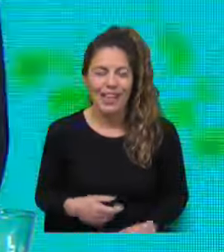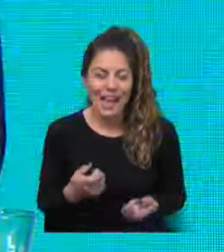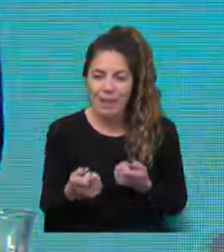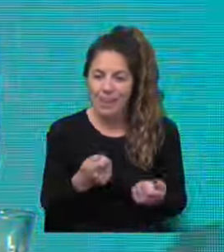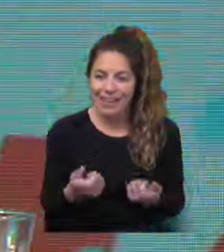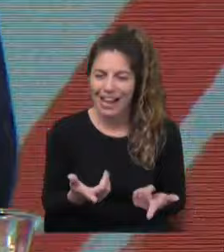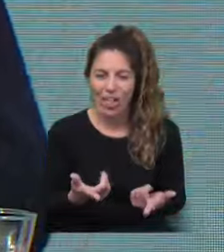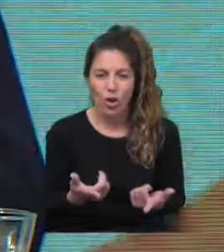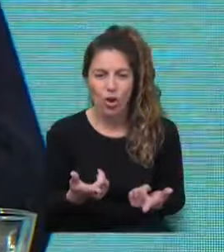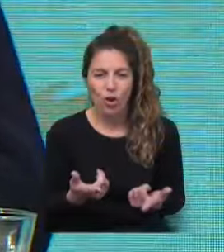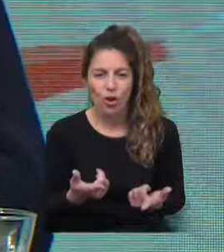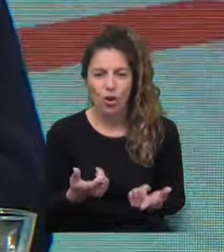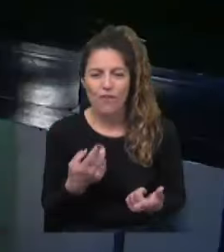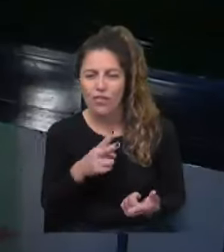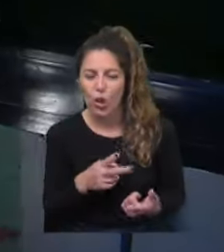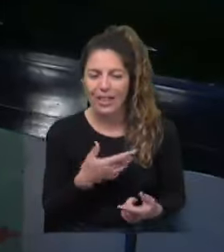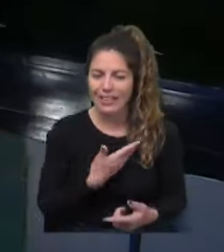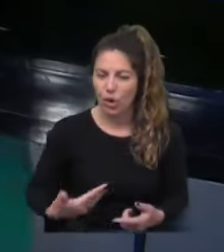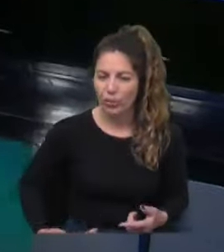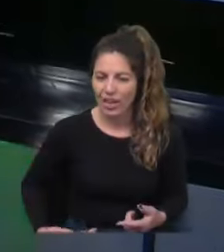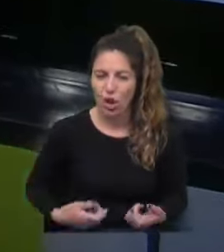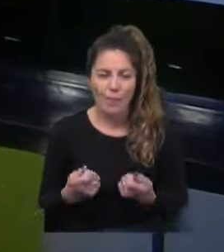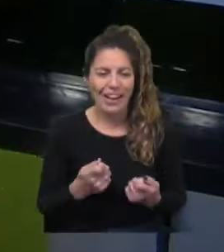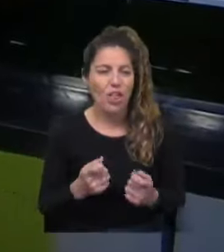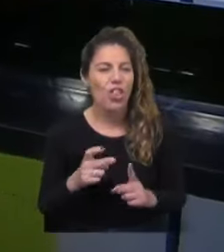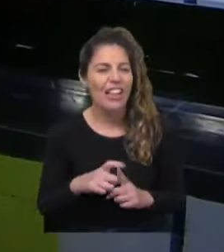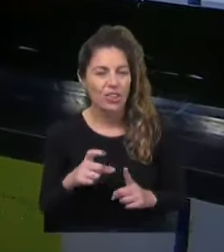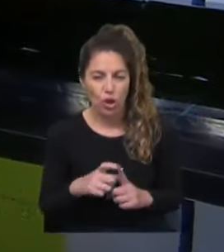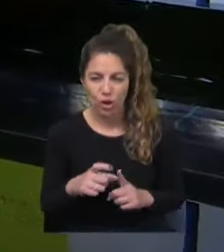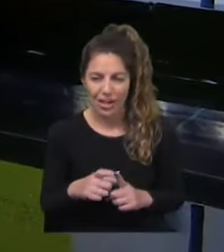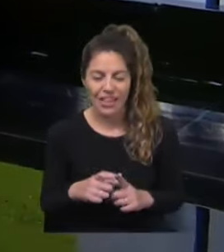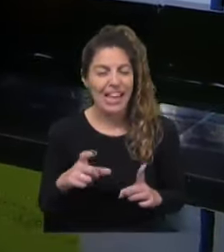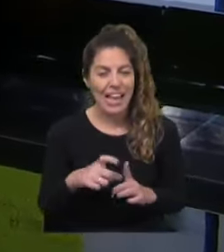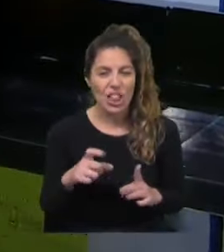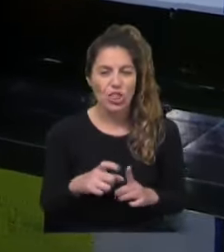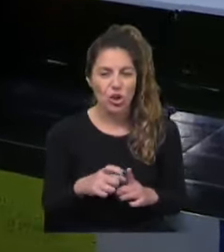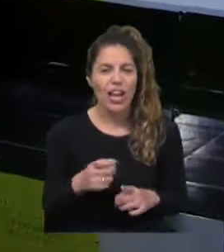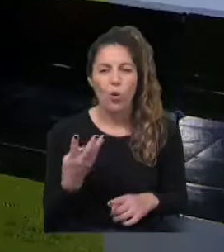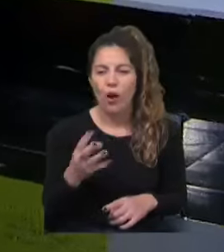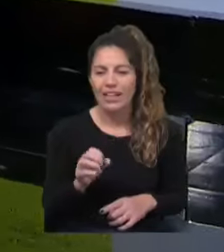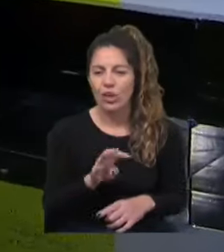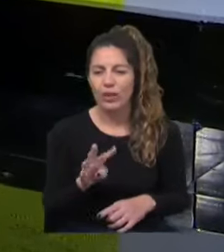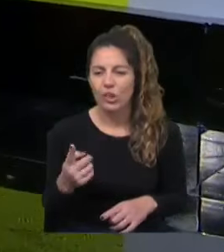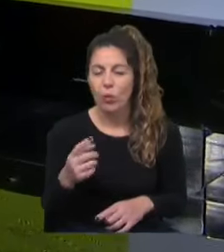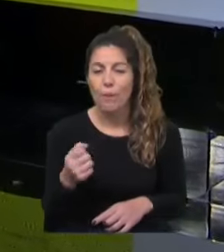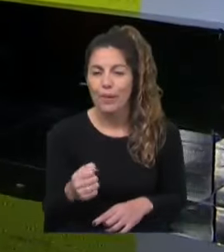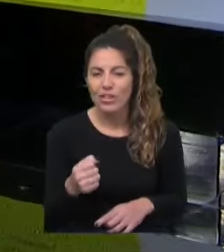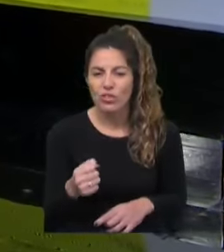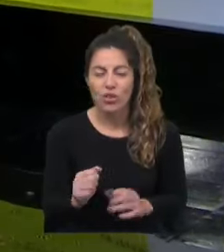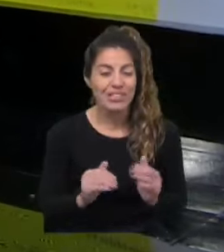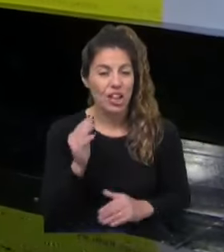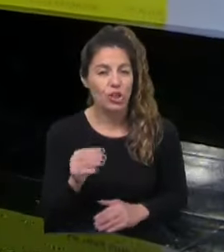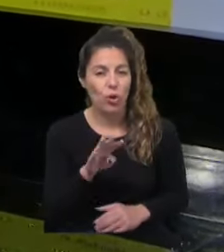le tomó un poco el pulso a este gobierno en el mercado cambiario, y el dólar, que estaba en 40, 41 pesos, saltó